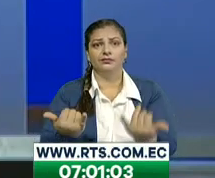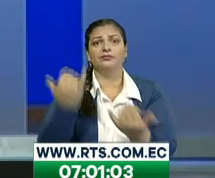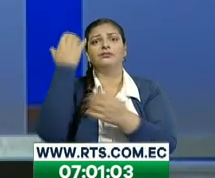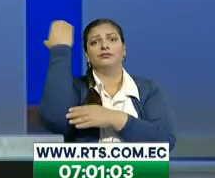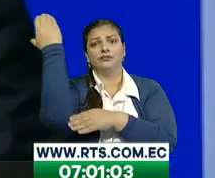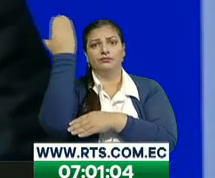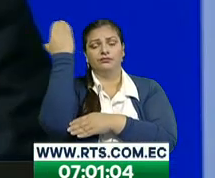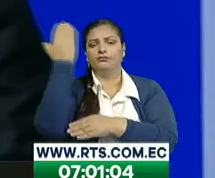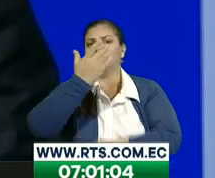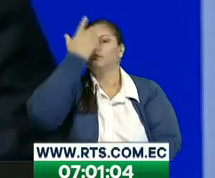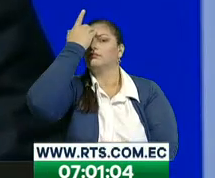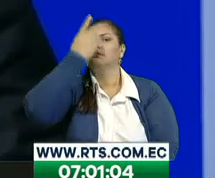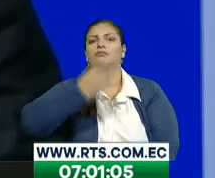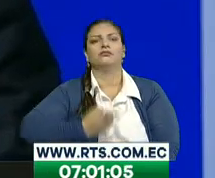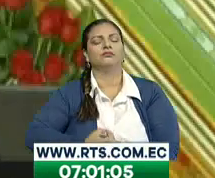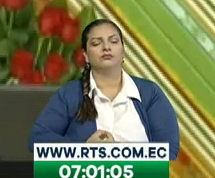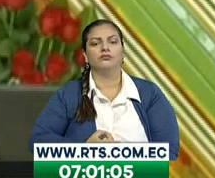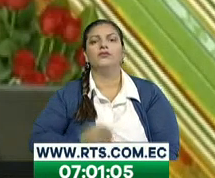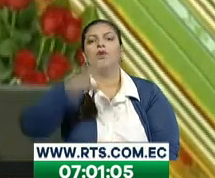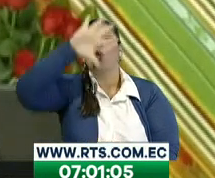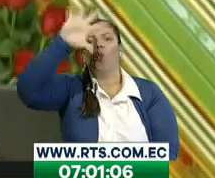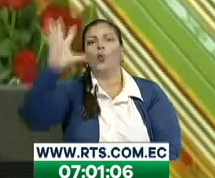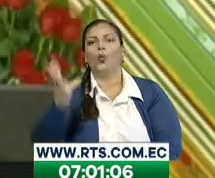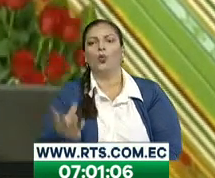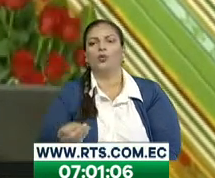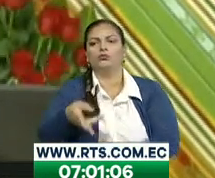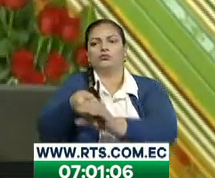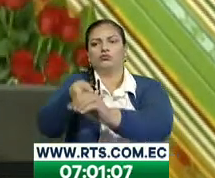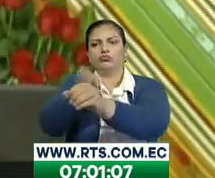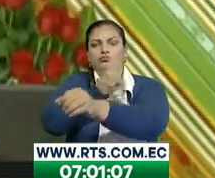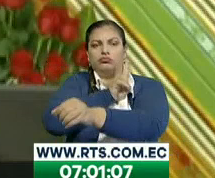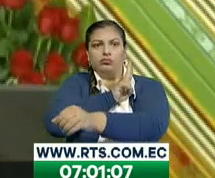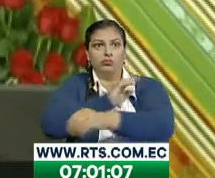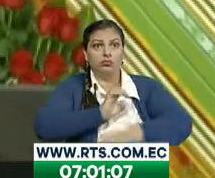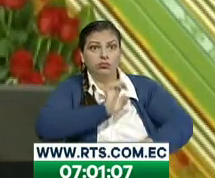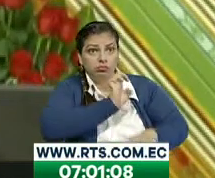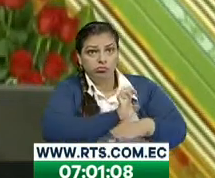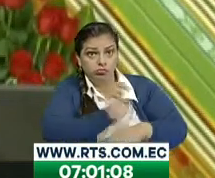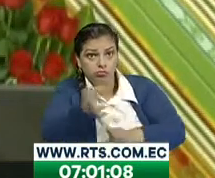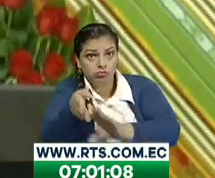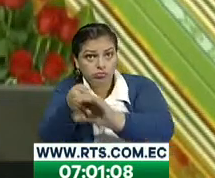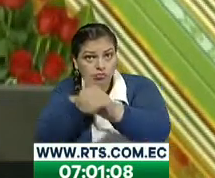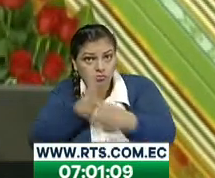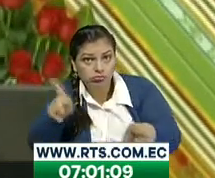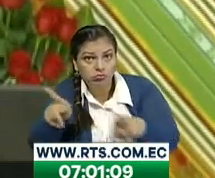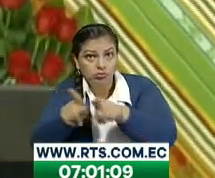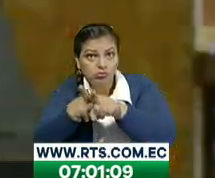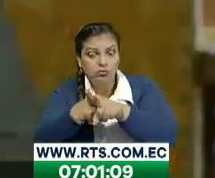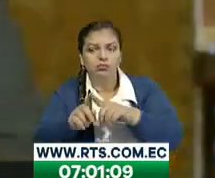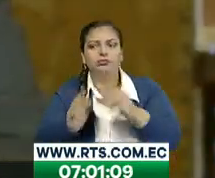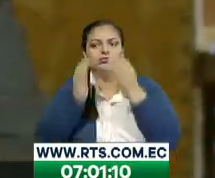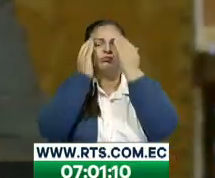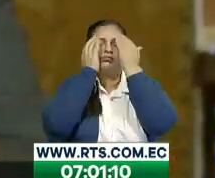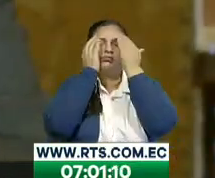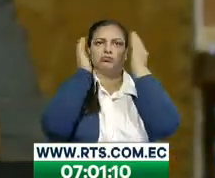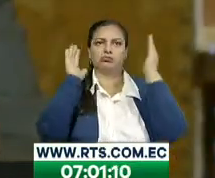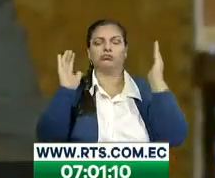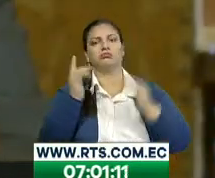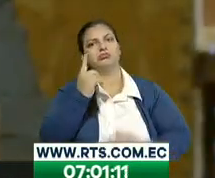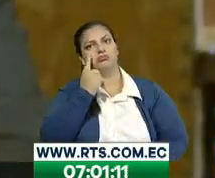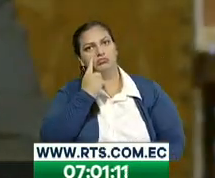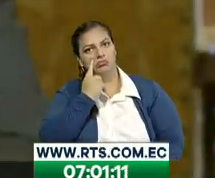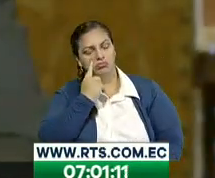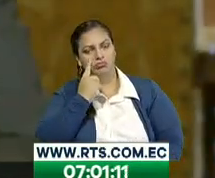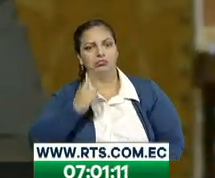abandonar oficialmente la UNASUR, desde Ecuador se descarta cualquier posibilidad de abandonar este organismo. La posición del gobierno